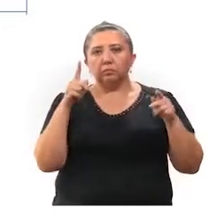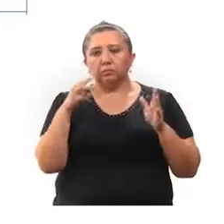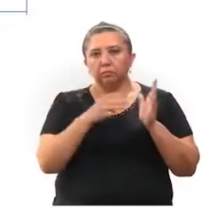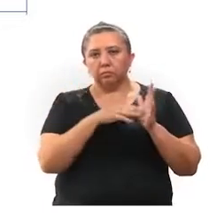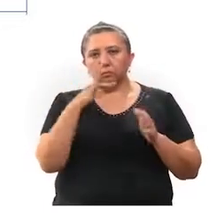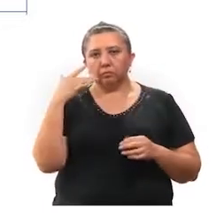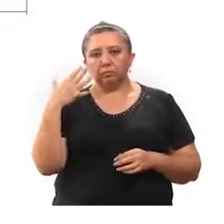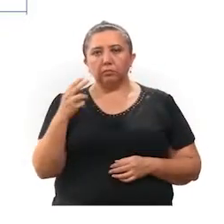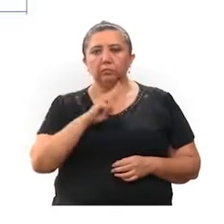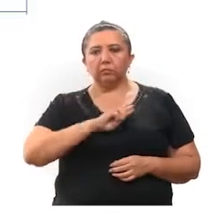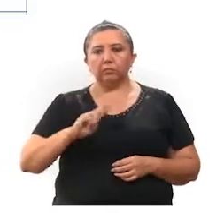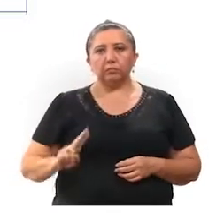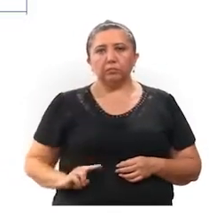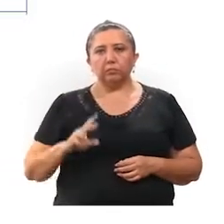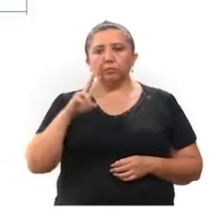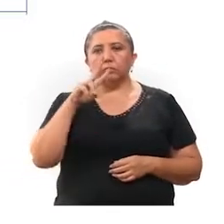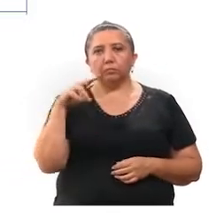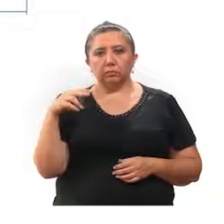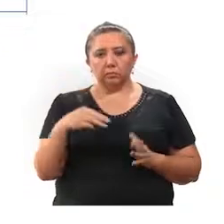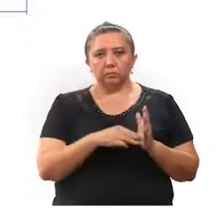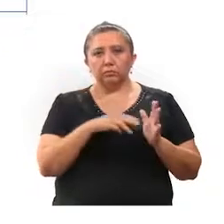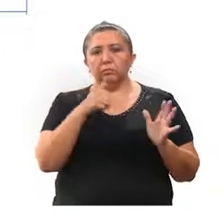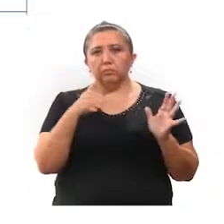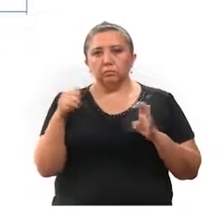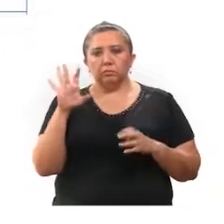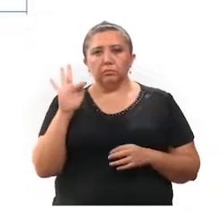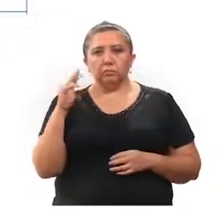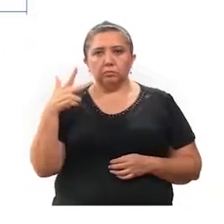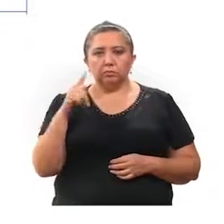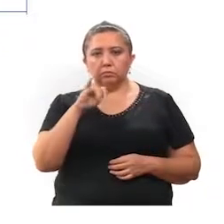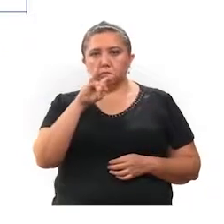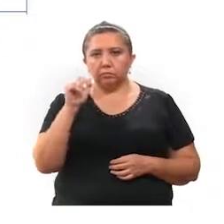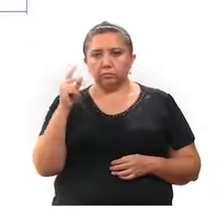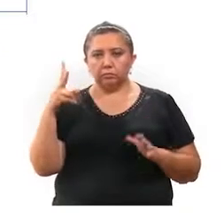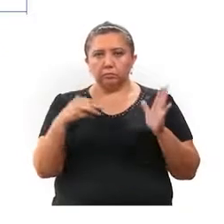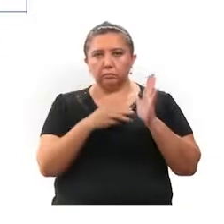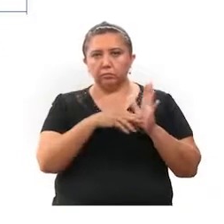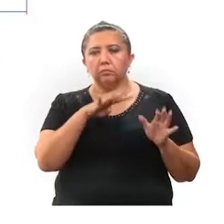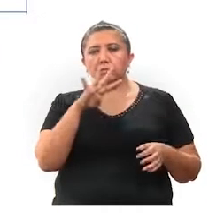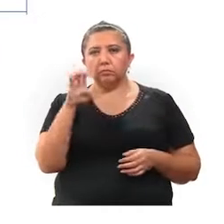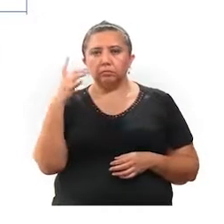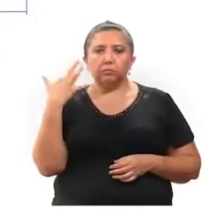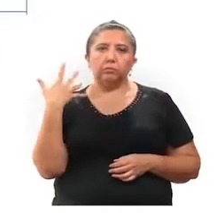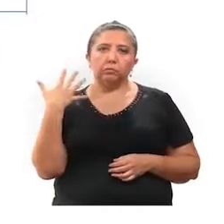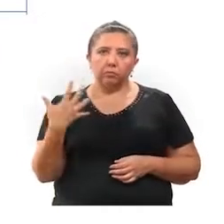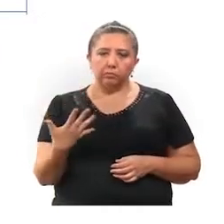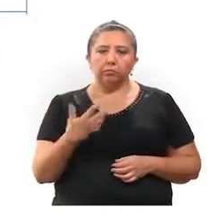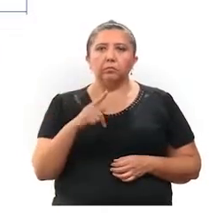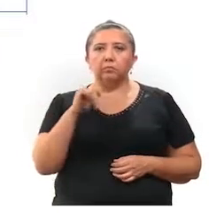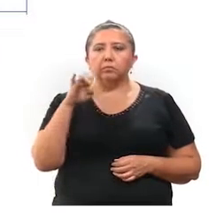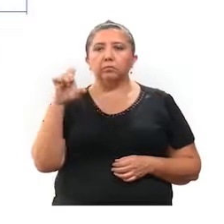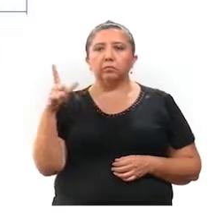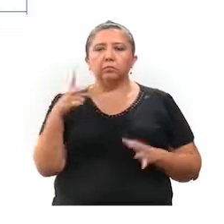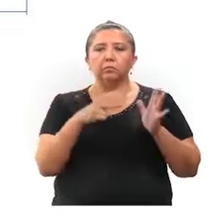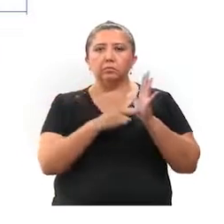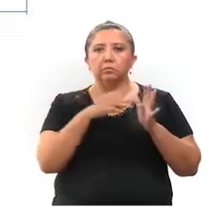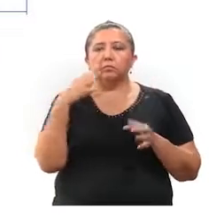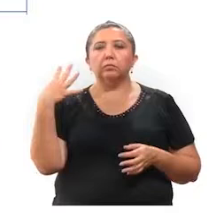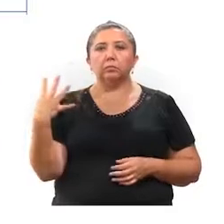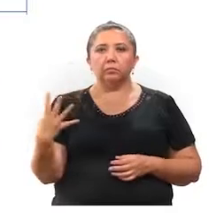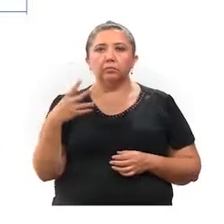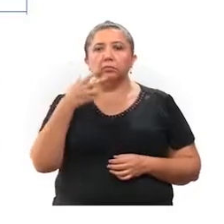3.055, Humán 2.648, Tizimín 2.455, Ticul